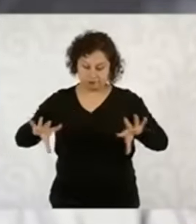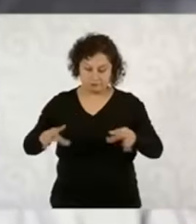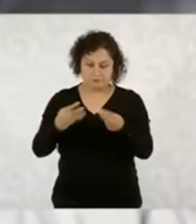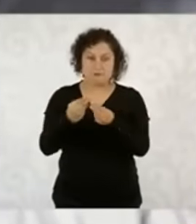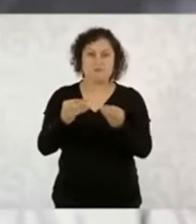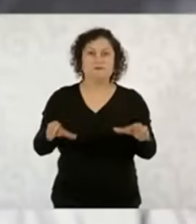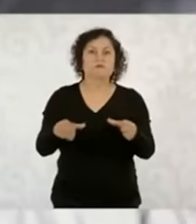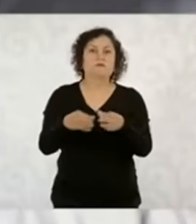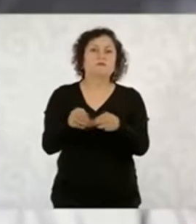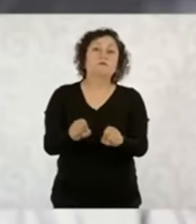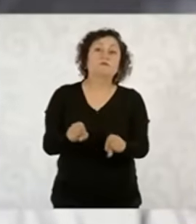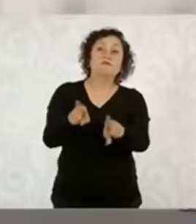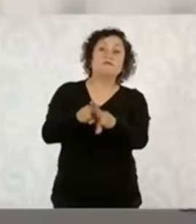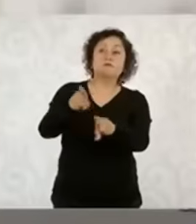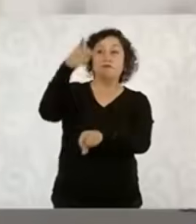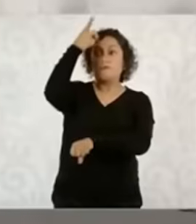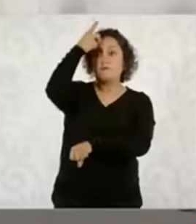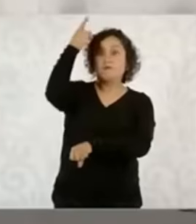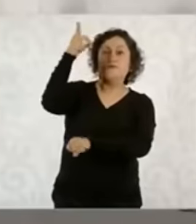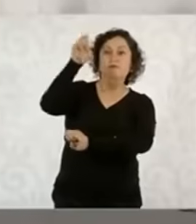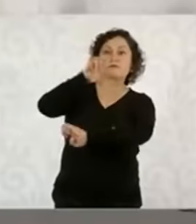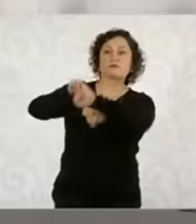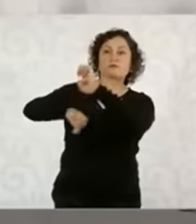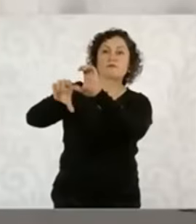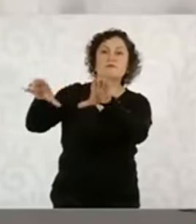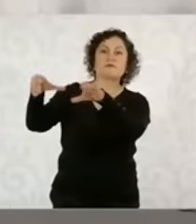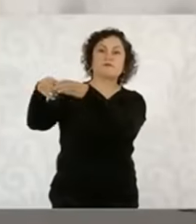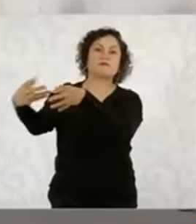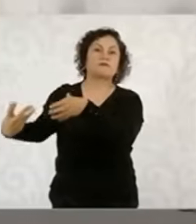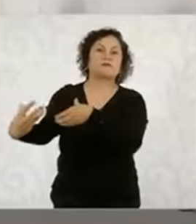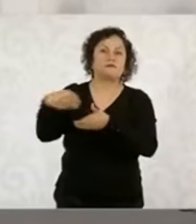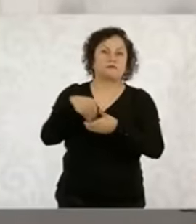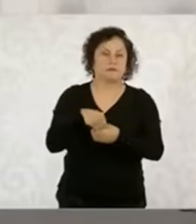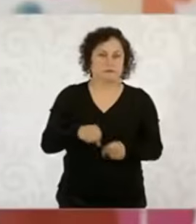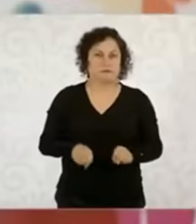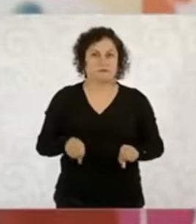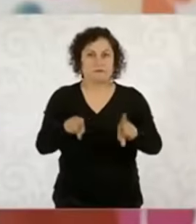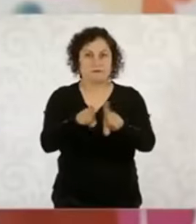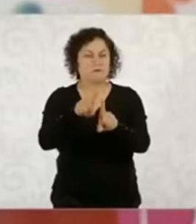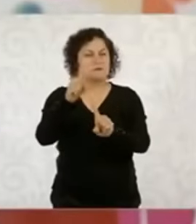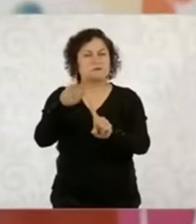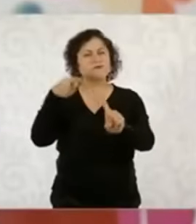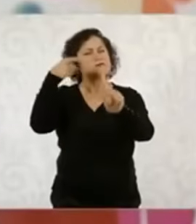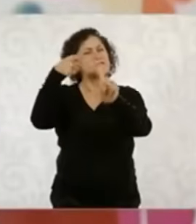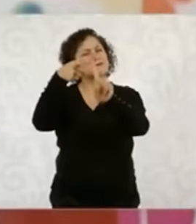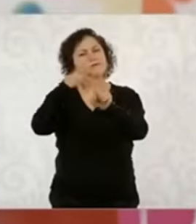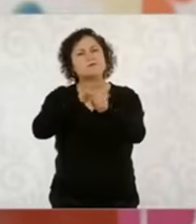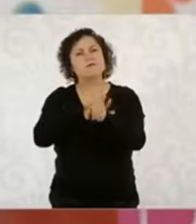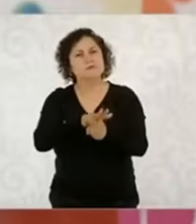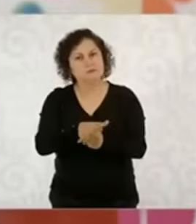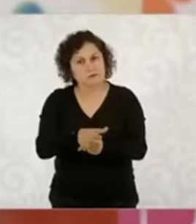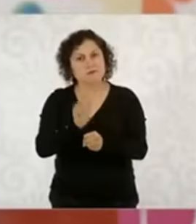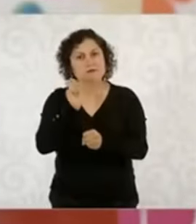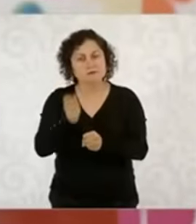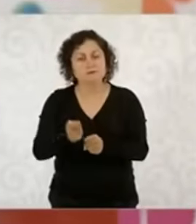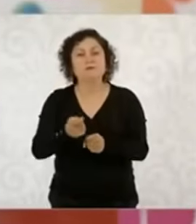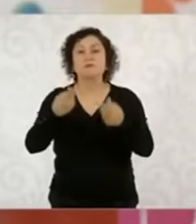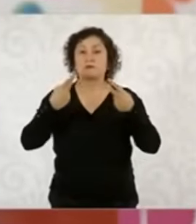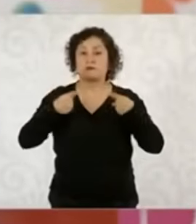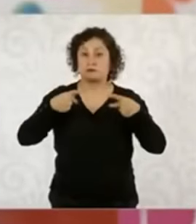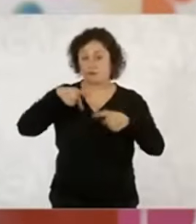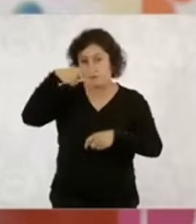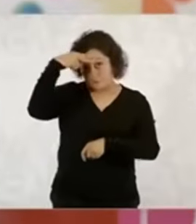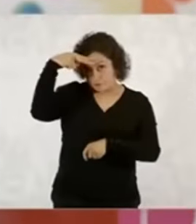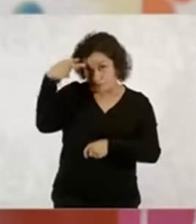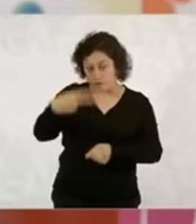sector empresarial. El objetivo es recibir y atender las necesidades de nuestros connacionales,